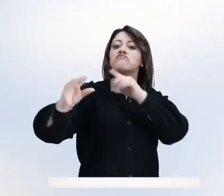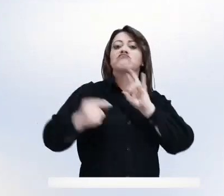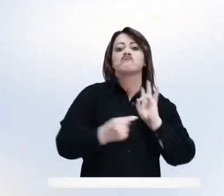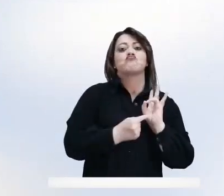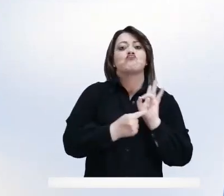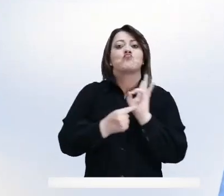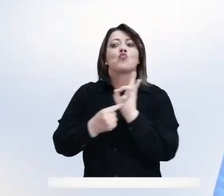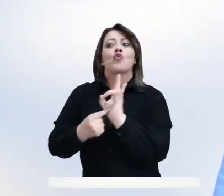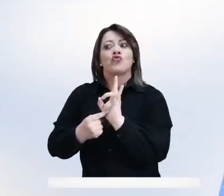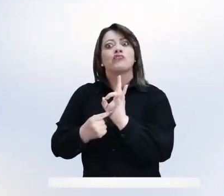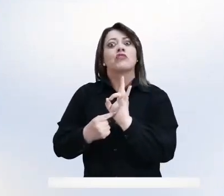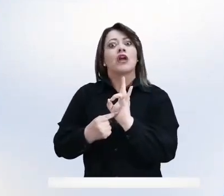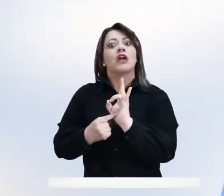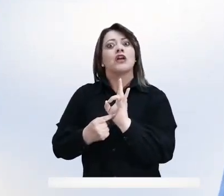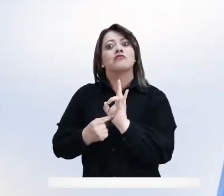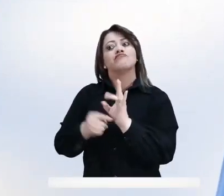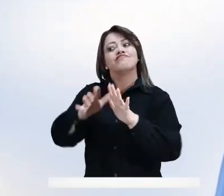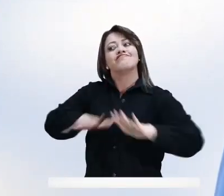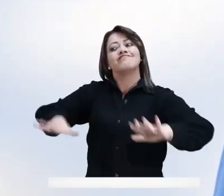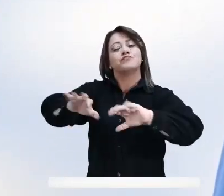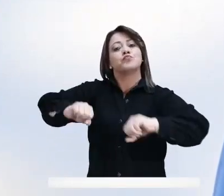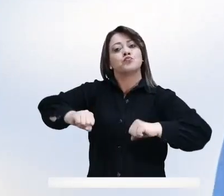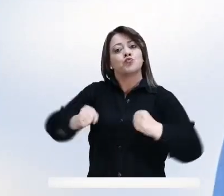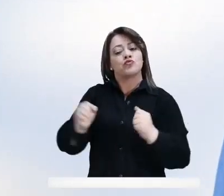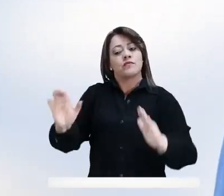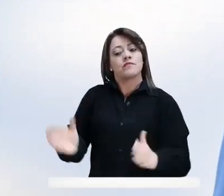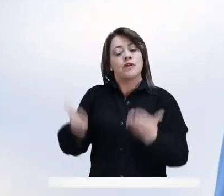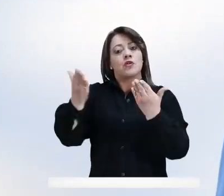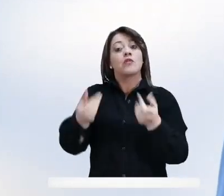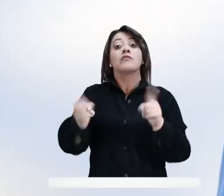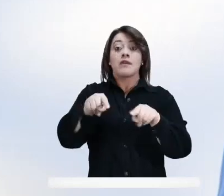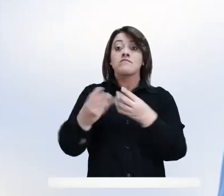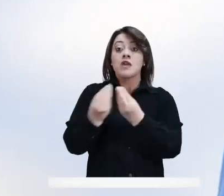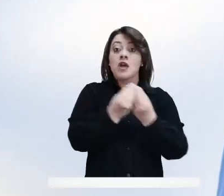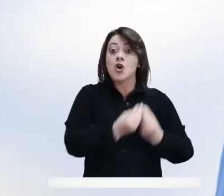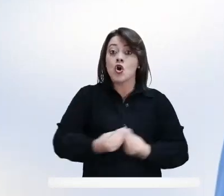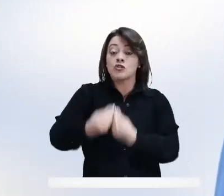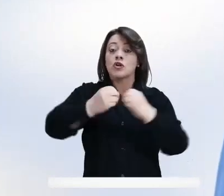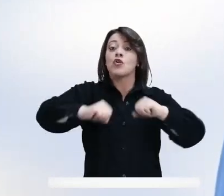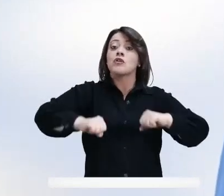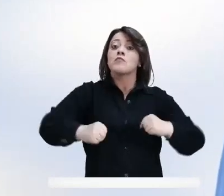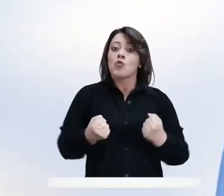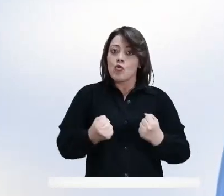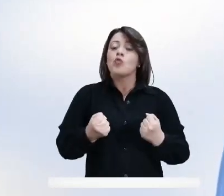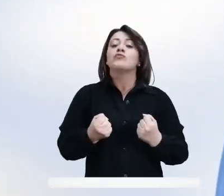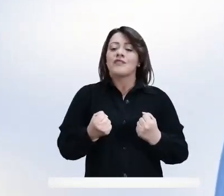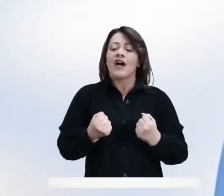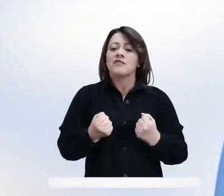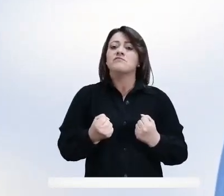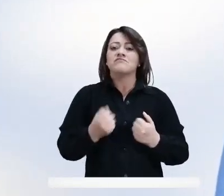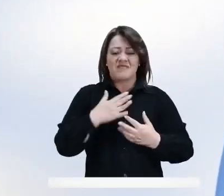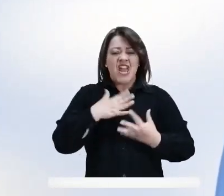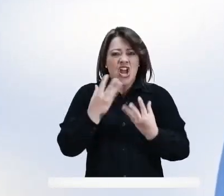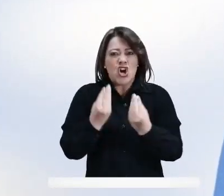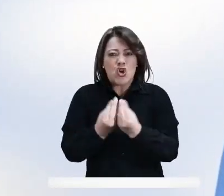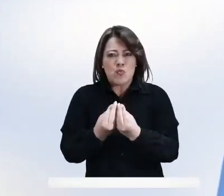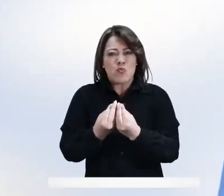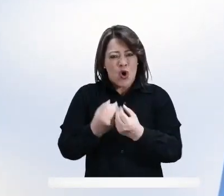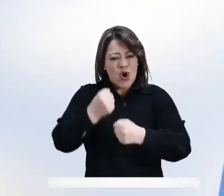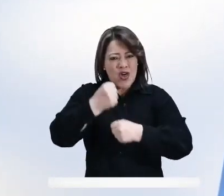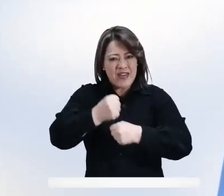este modelo que realmente requiere la ciudad. Y desde el Consejo, naturalmente, nos corresponde, justamente